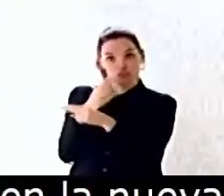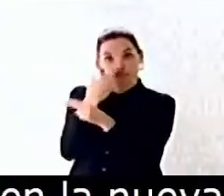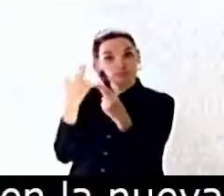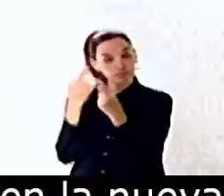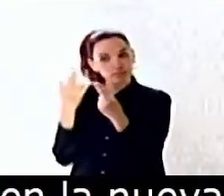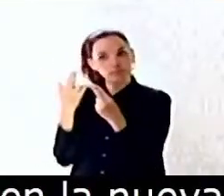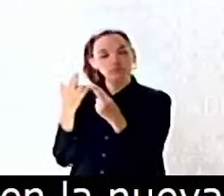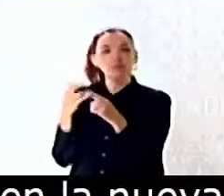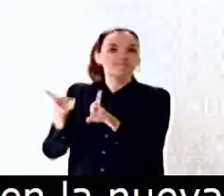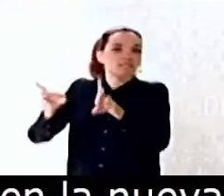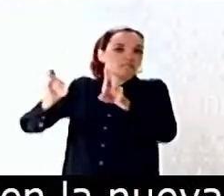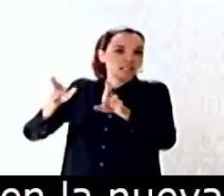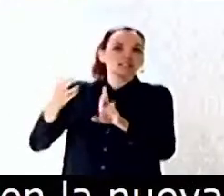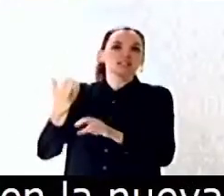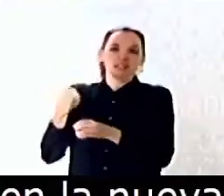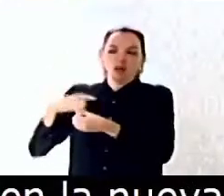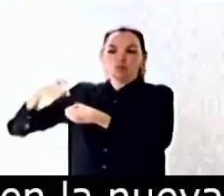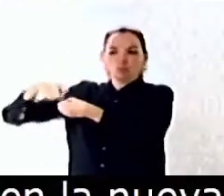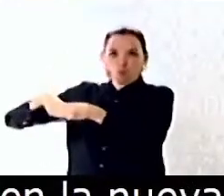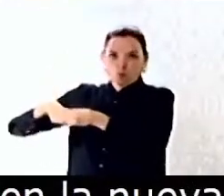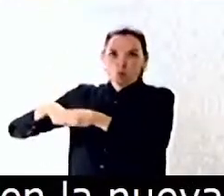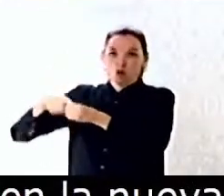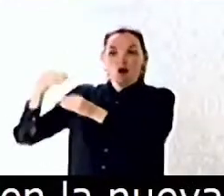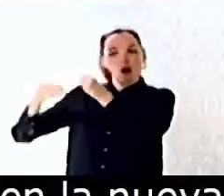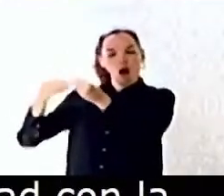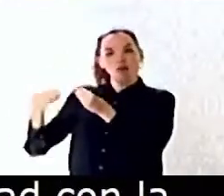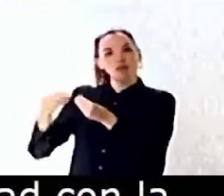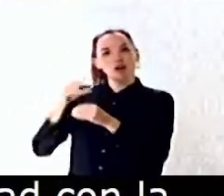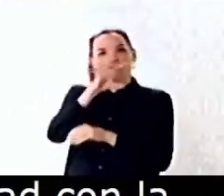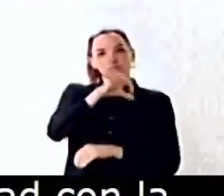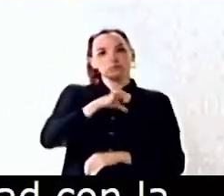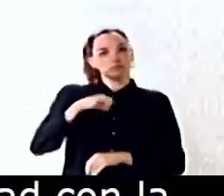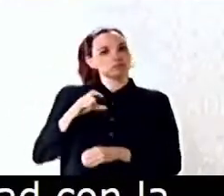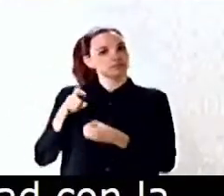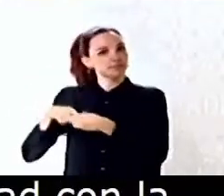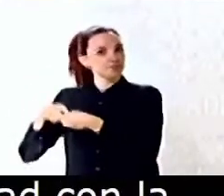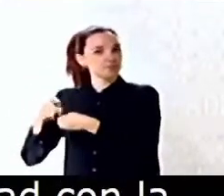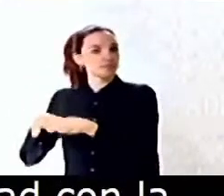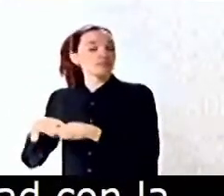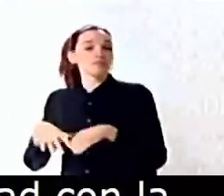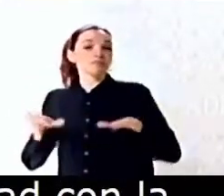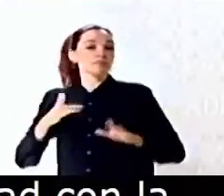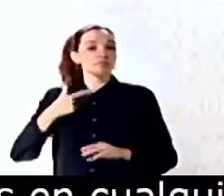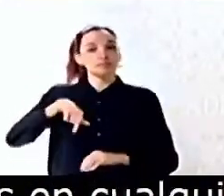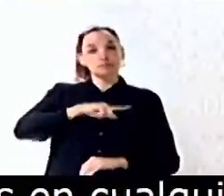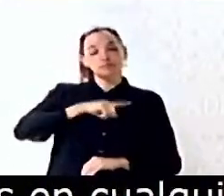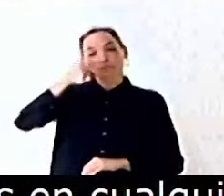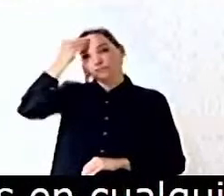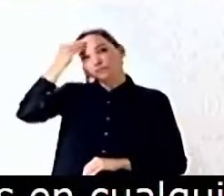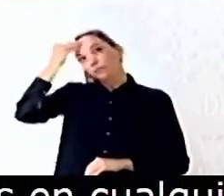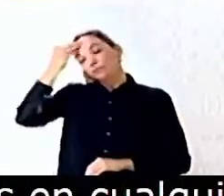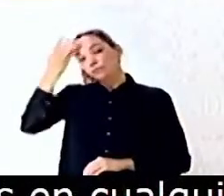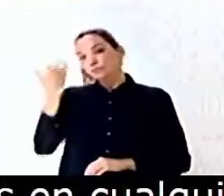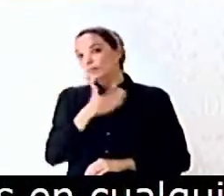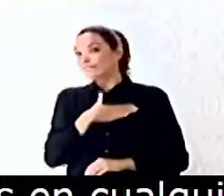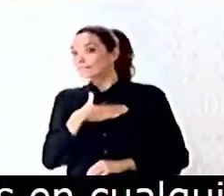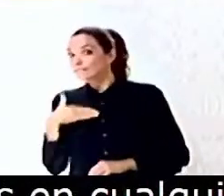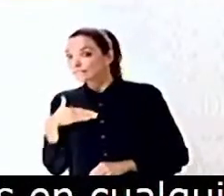junto con la participación de las comunidades autónomas, pero que en cualquier caso nuestra idea es